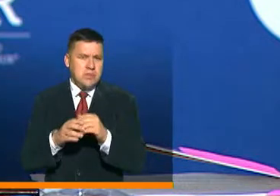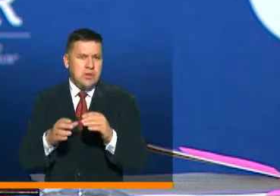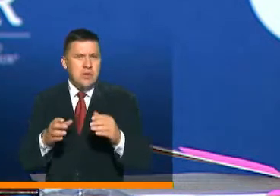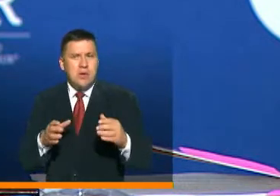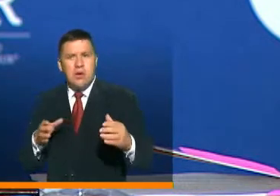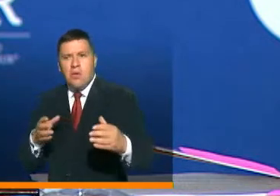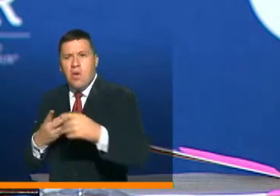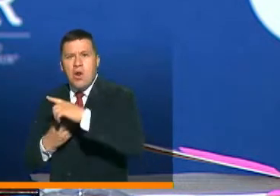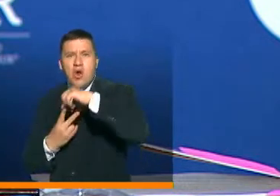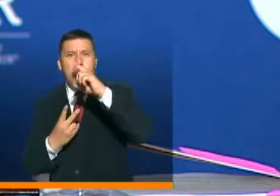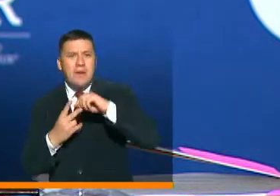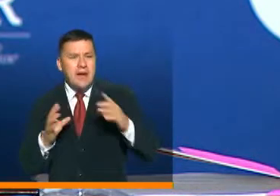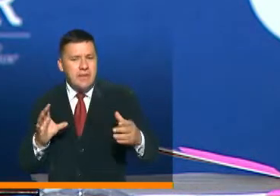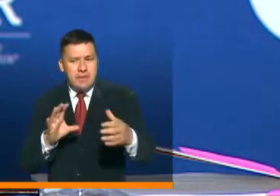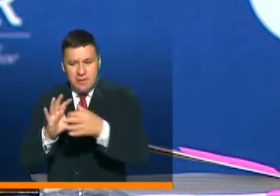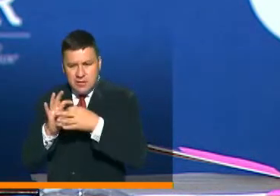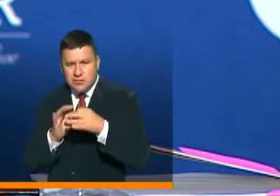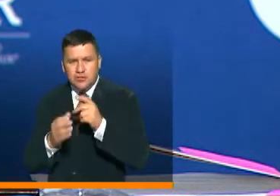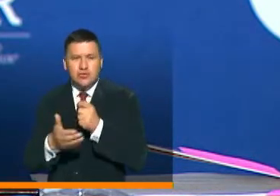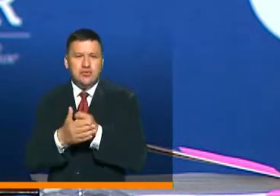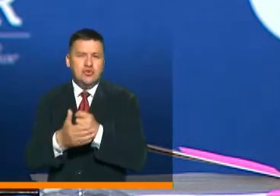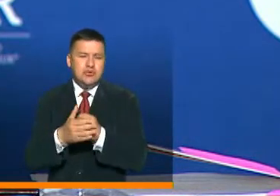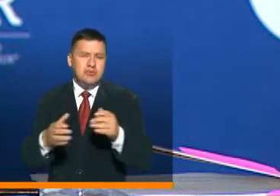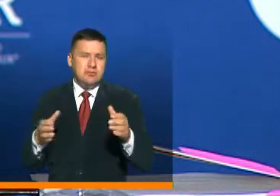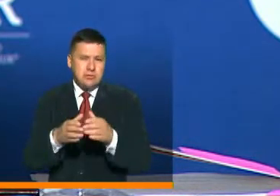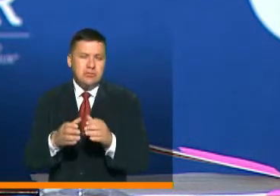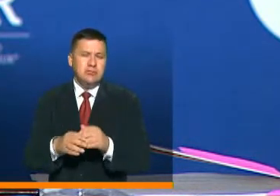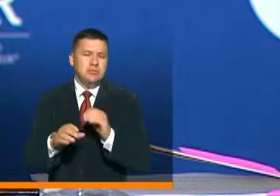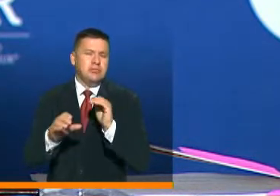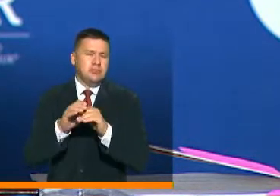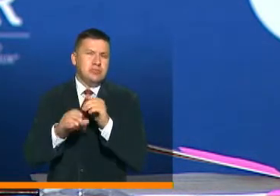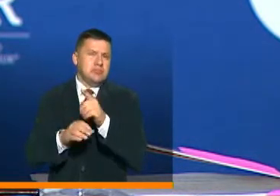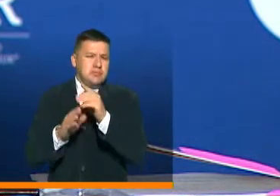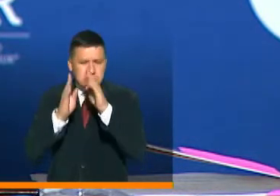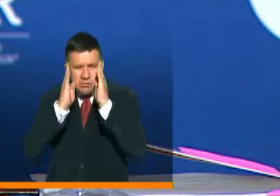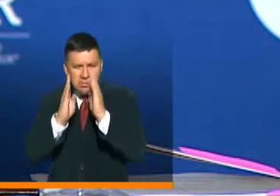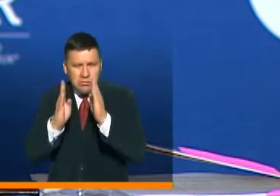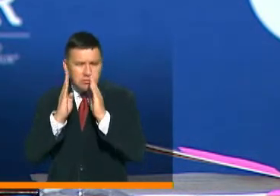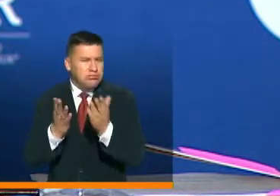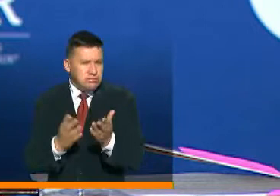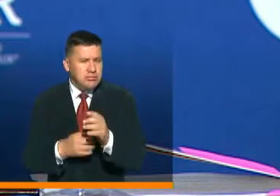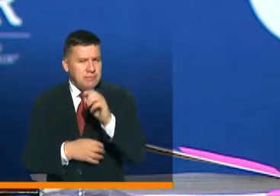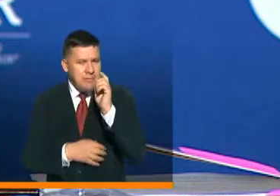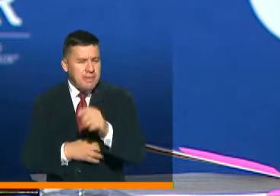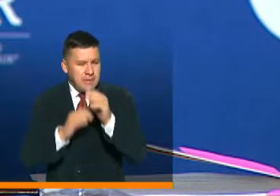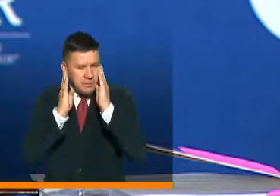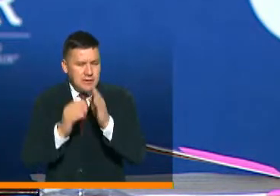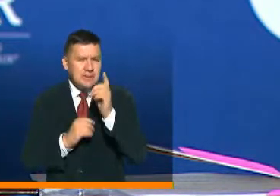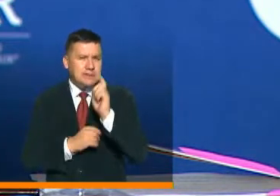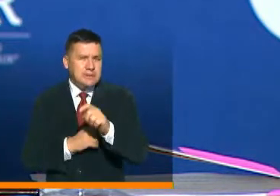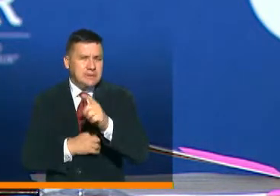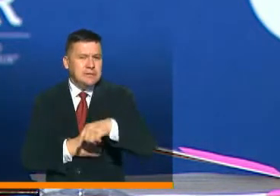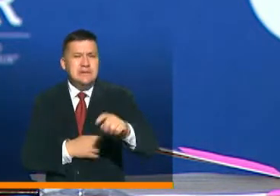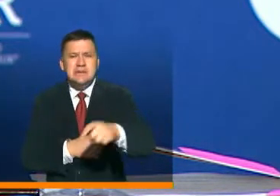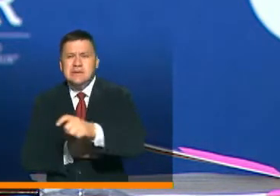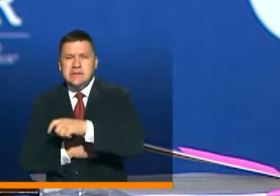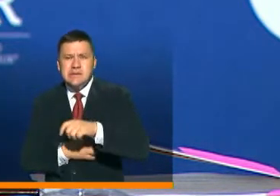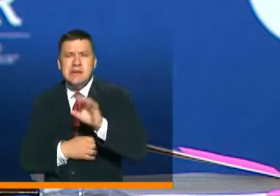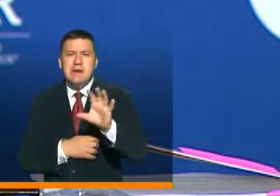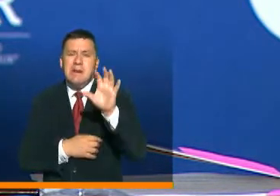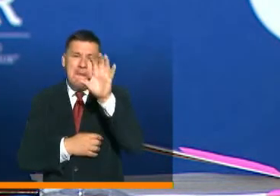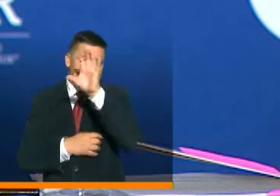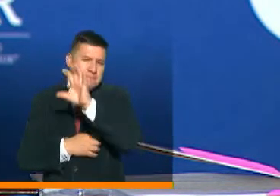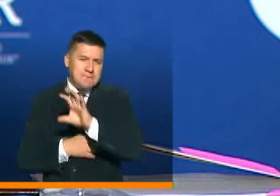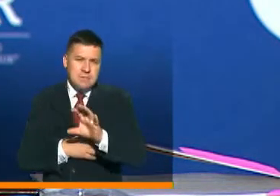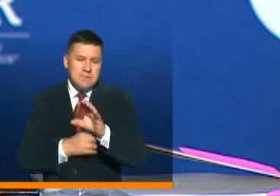cooperativo, un banco para todos los socios, un banco que atiende y debe atender siempre las necesidades de los